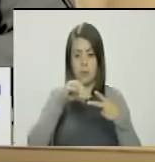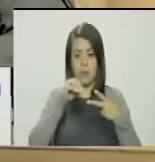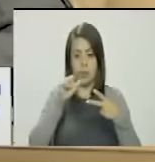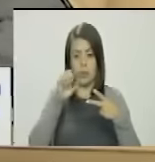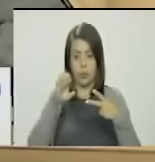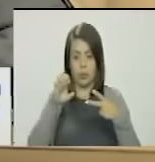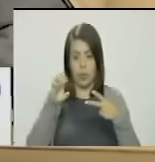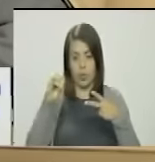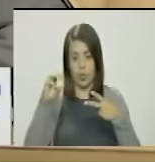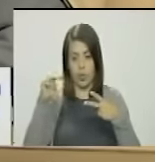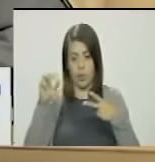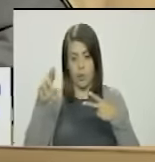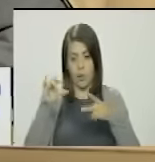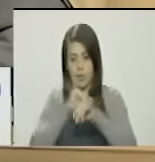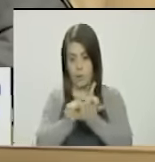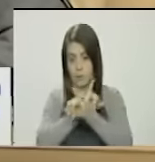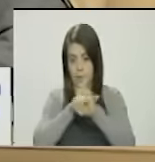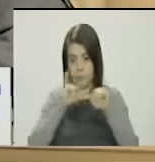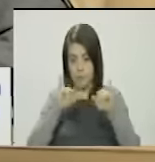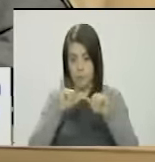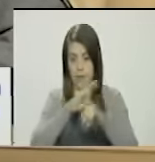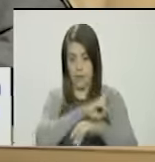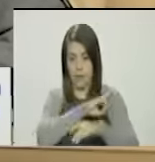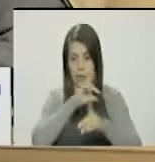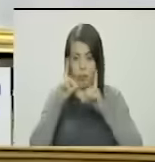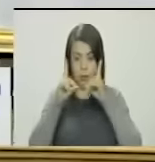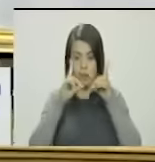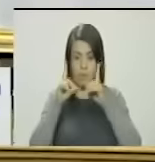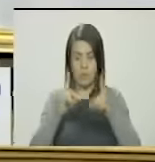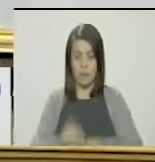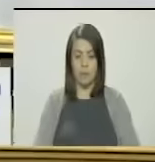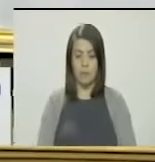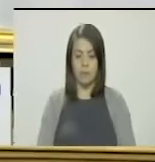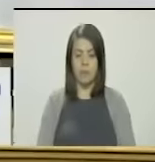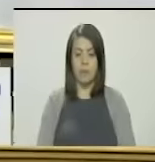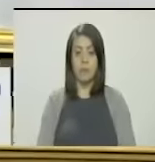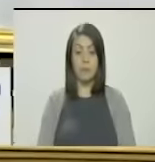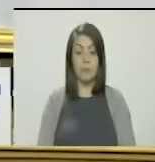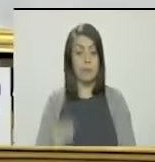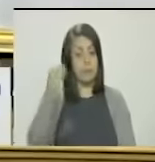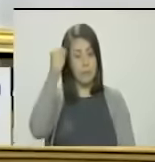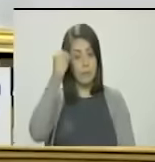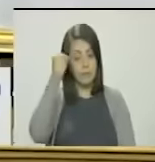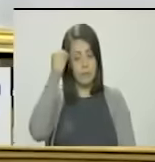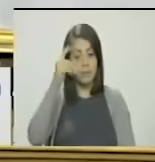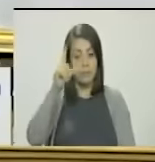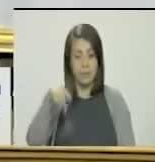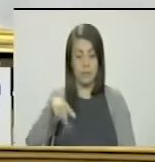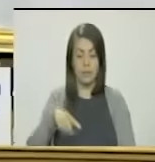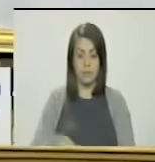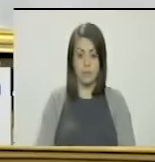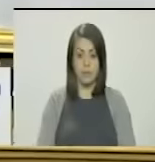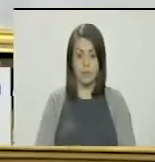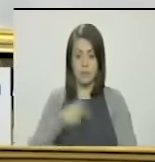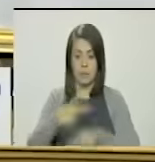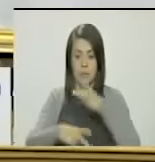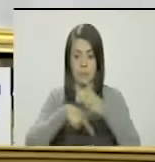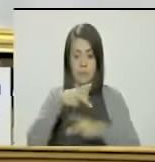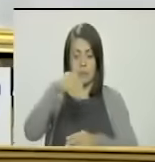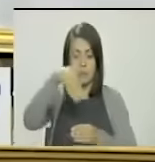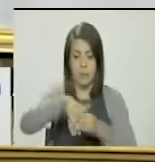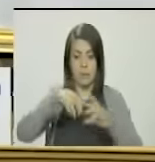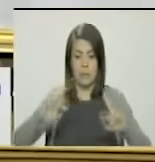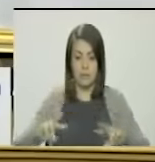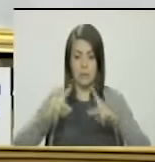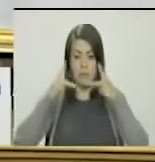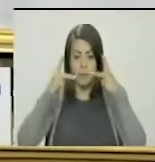Omar Molina. Es todo, ciudadano director de debate. En consideración, también procederemos a la votación